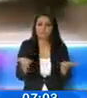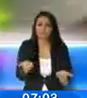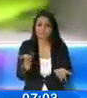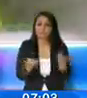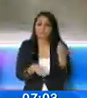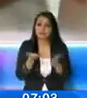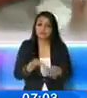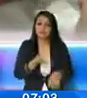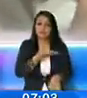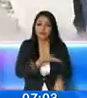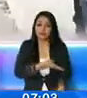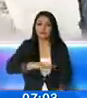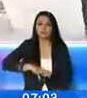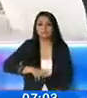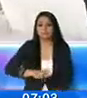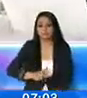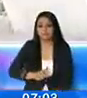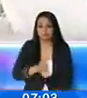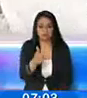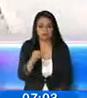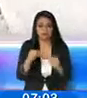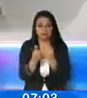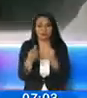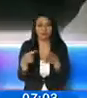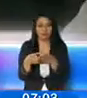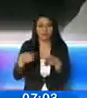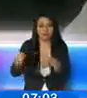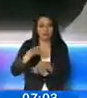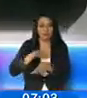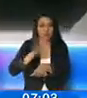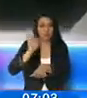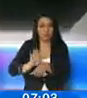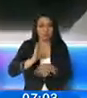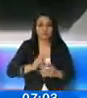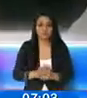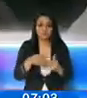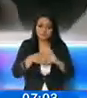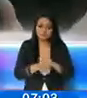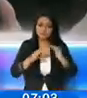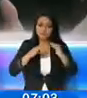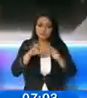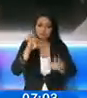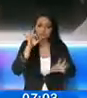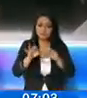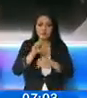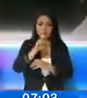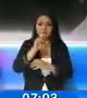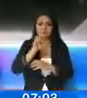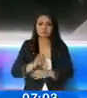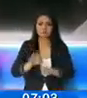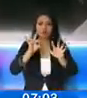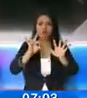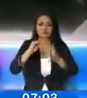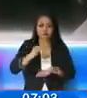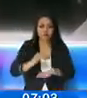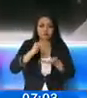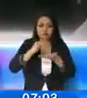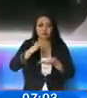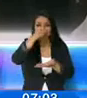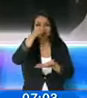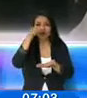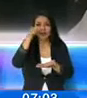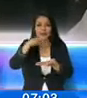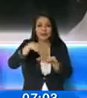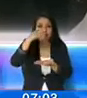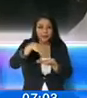habrían sido sustraídos por los miembros de esta banda. Personalmente en el domicilio este se encontraron 108 paquetes de clorhidrato de cocaína